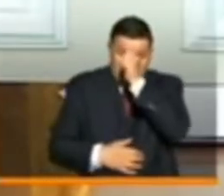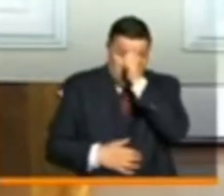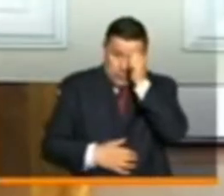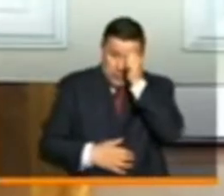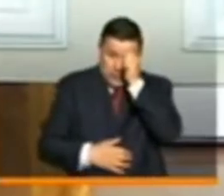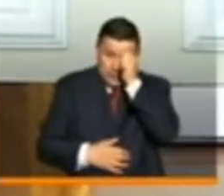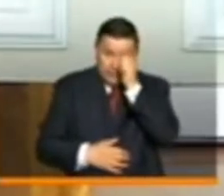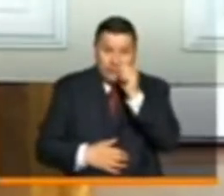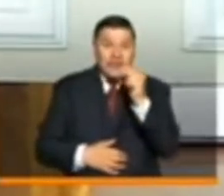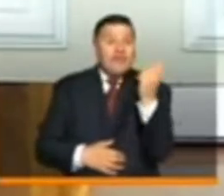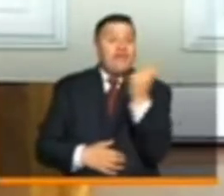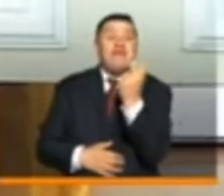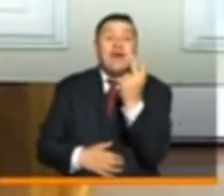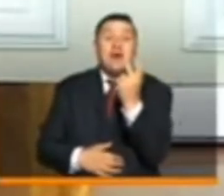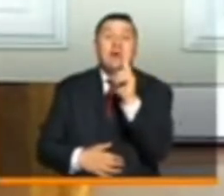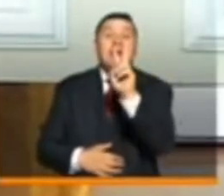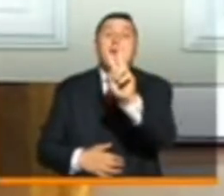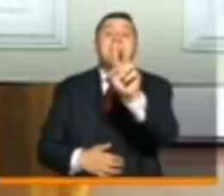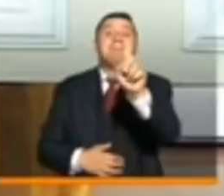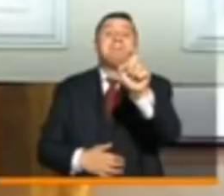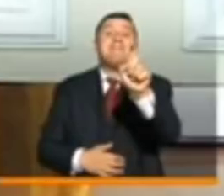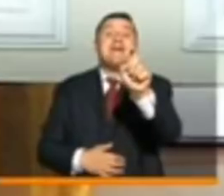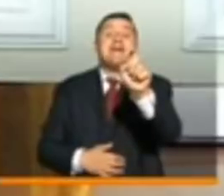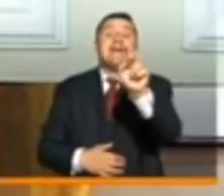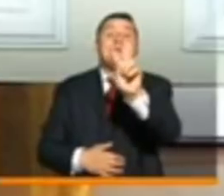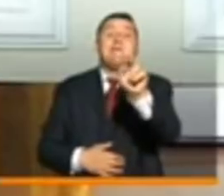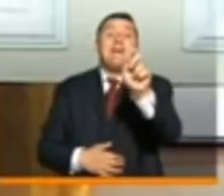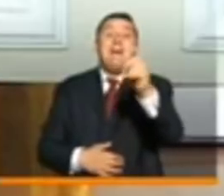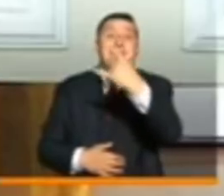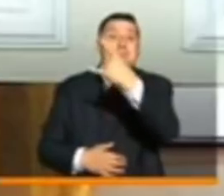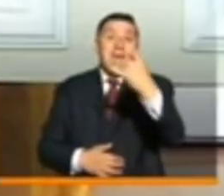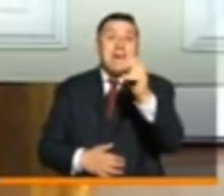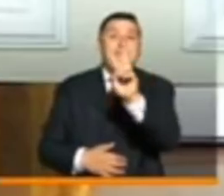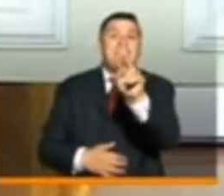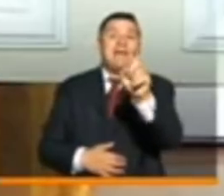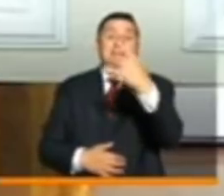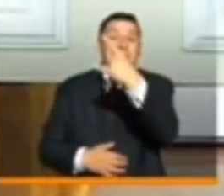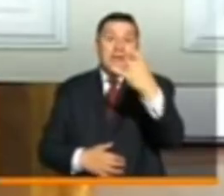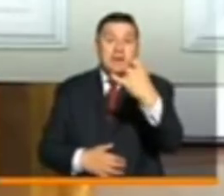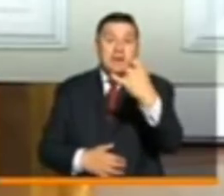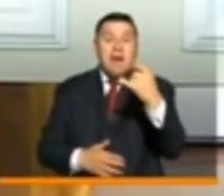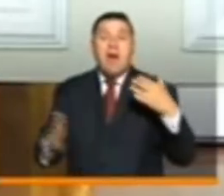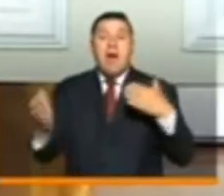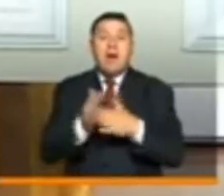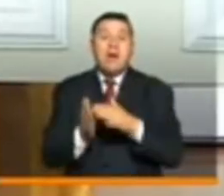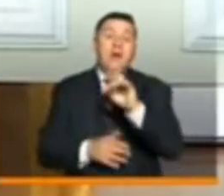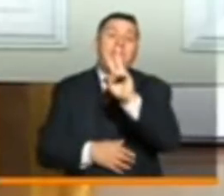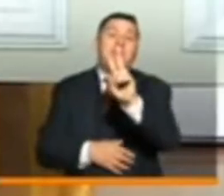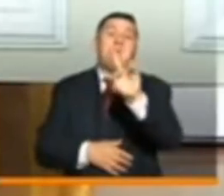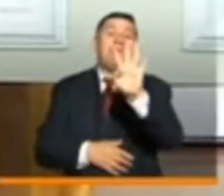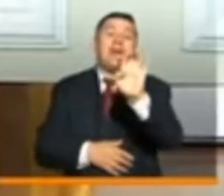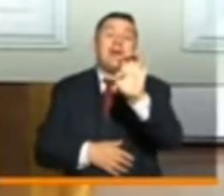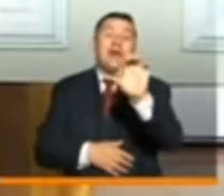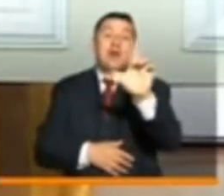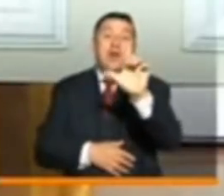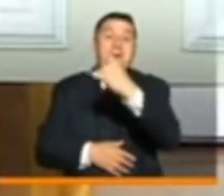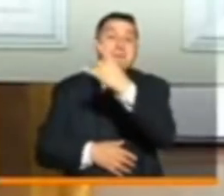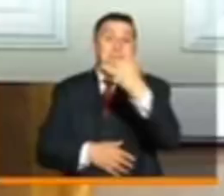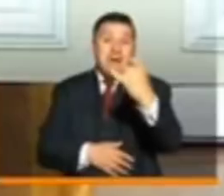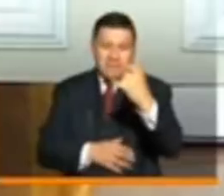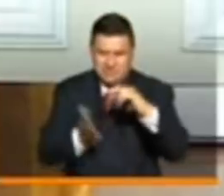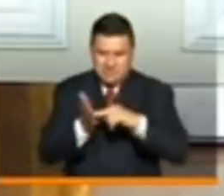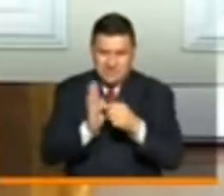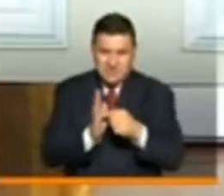del viernes 26 de marzo al lunes 29 de marzo